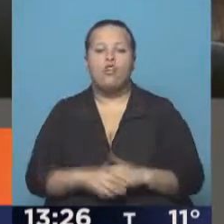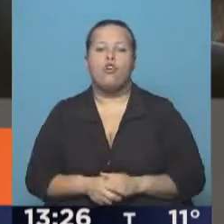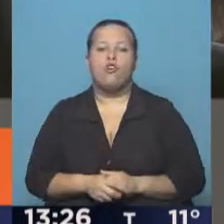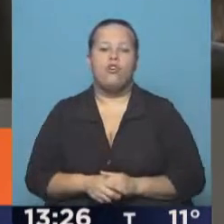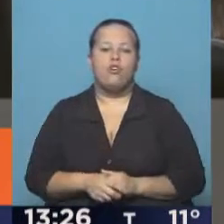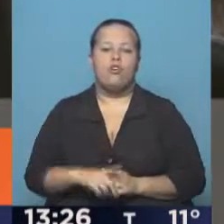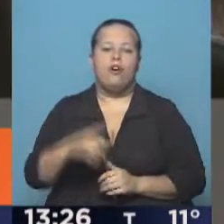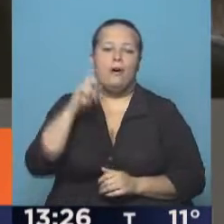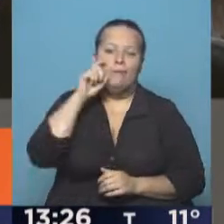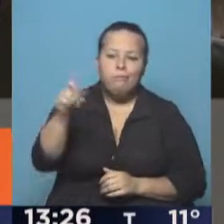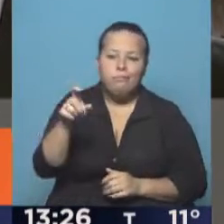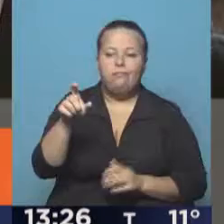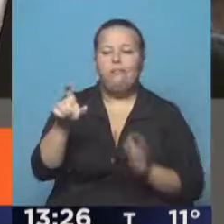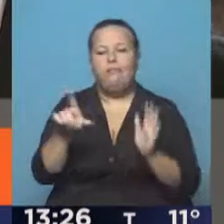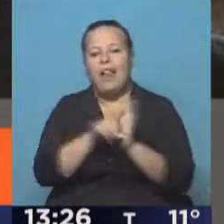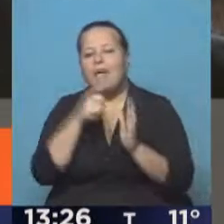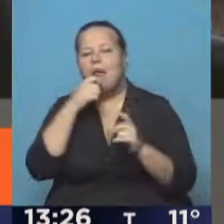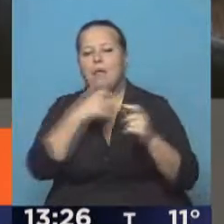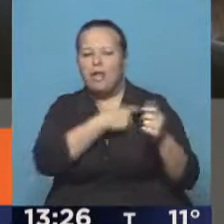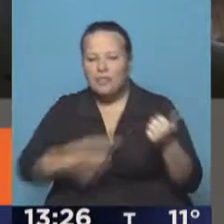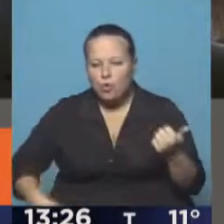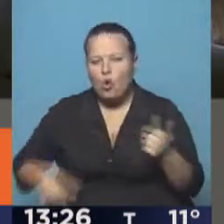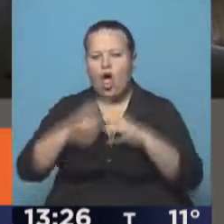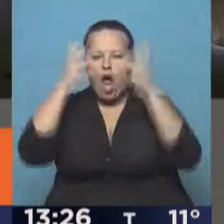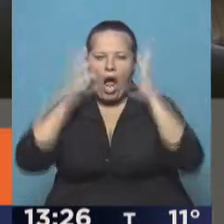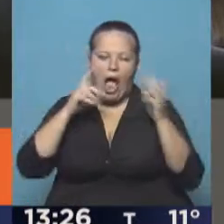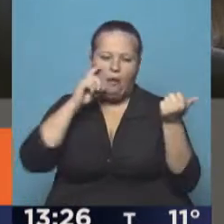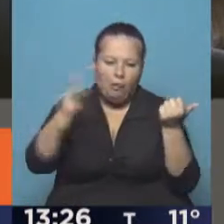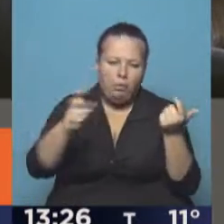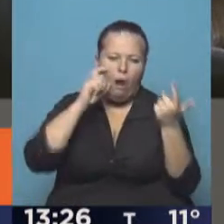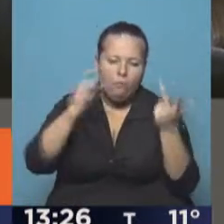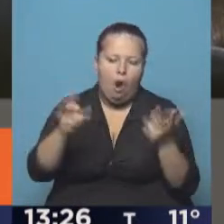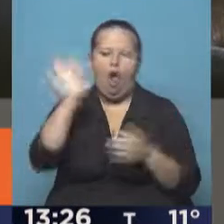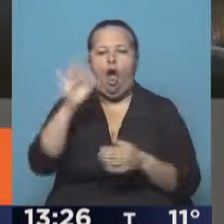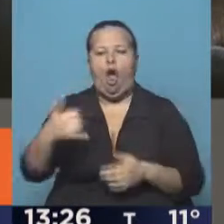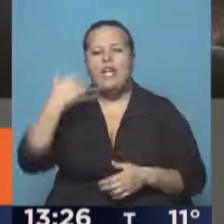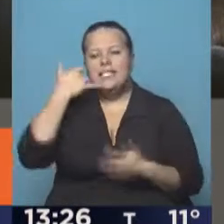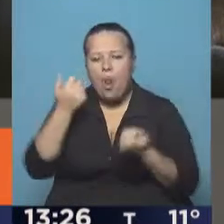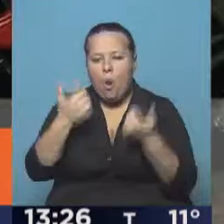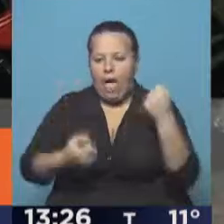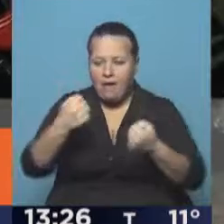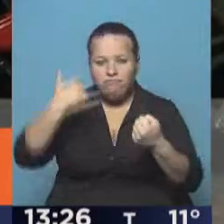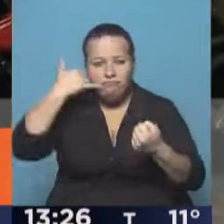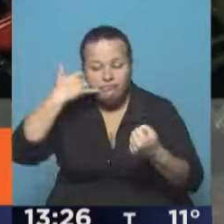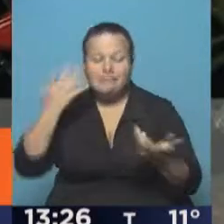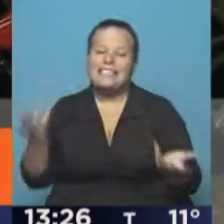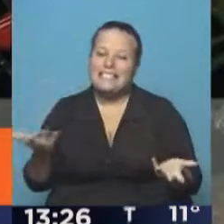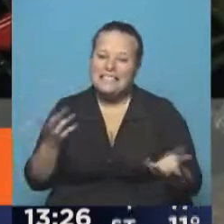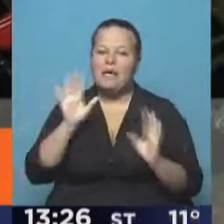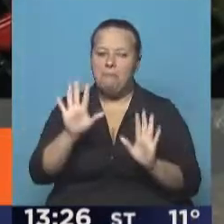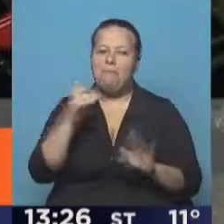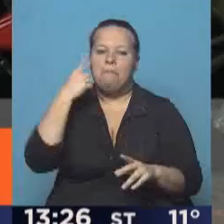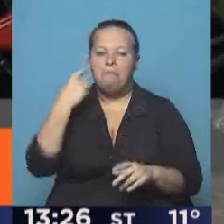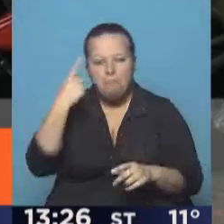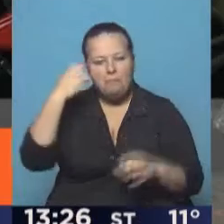cumplen algunas de las normas ponerse el cinturón o el casco o hablar mucho por celular cuando se maneja empezar a hacer